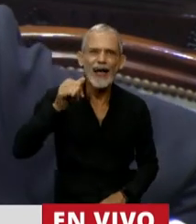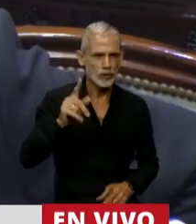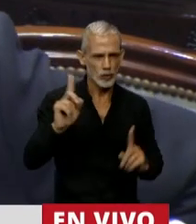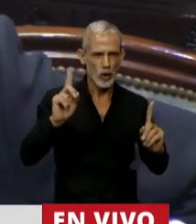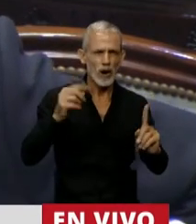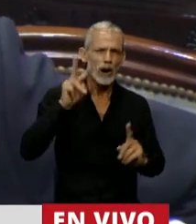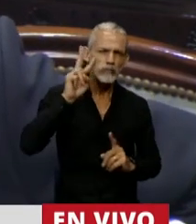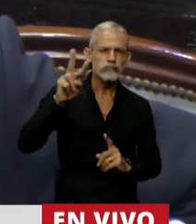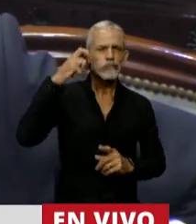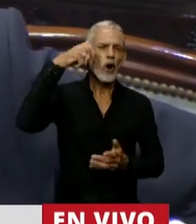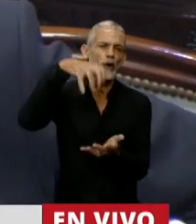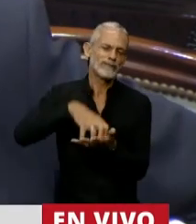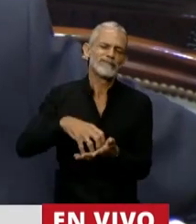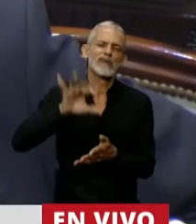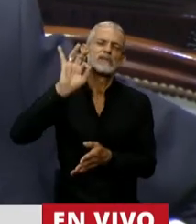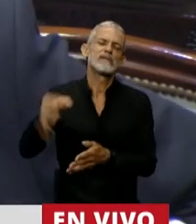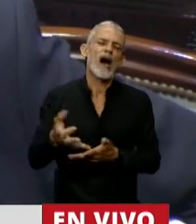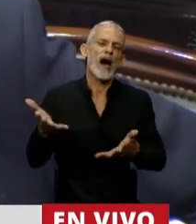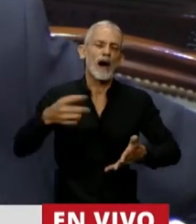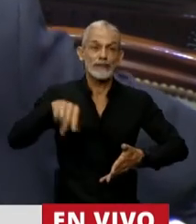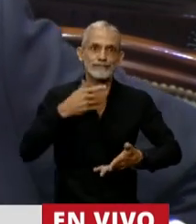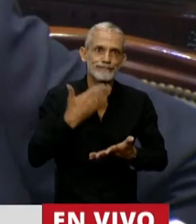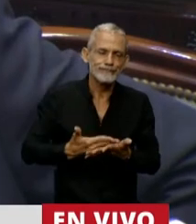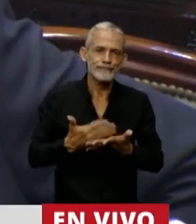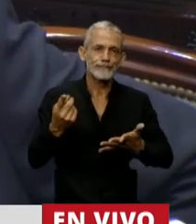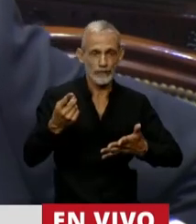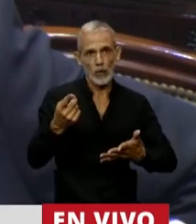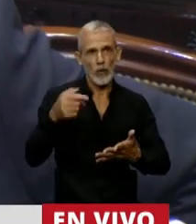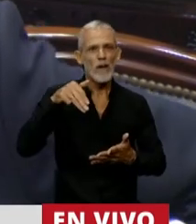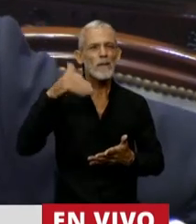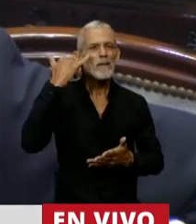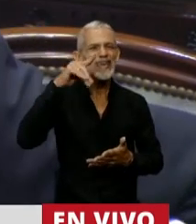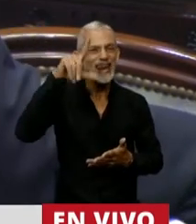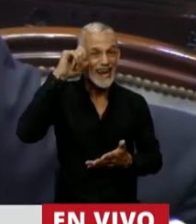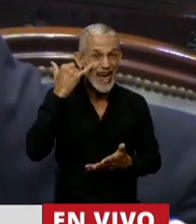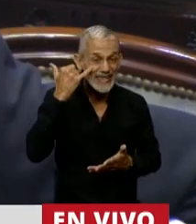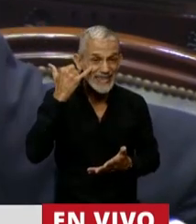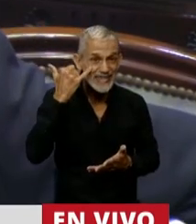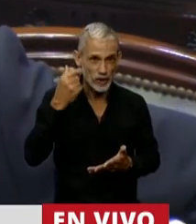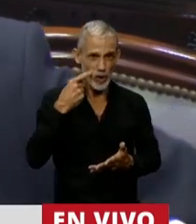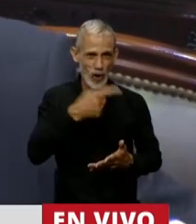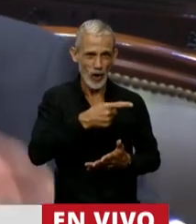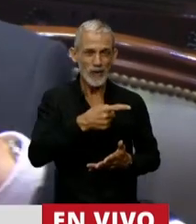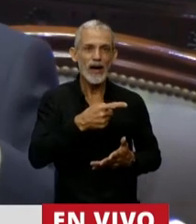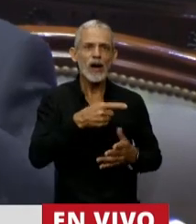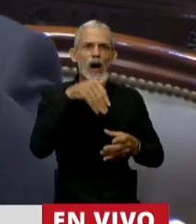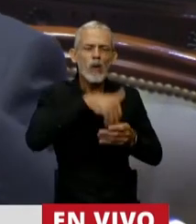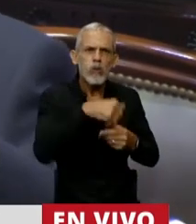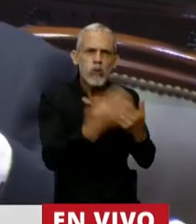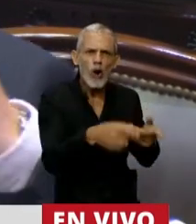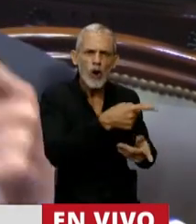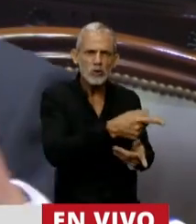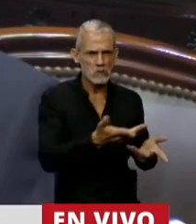pasa dentro de este congreso después nos asombramos porque un mi ley puede juntar votos pero en vez de